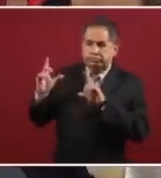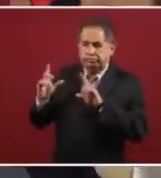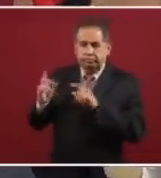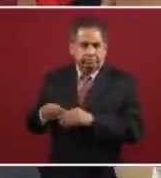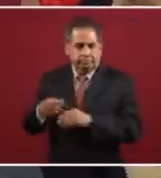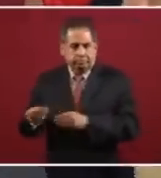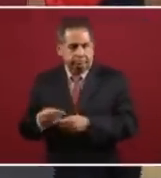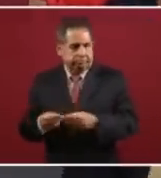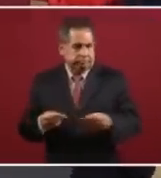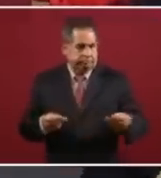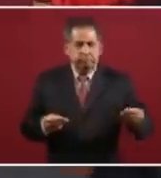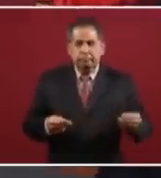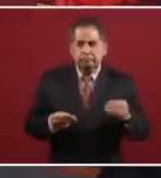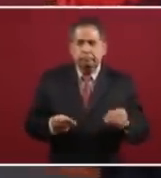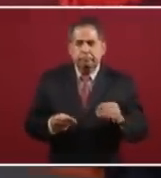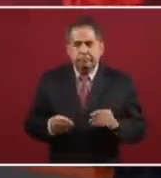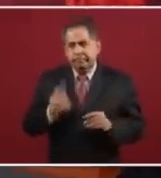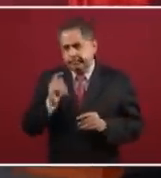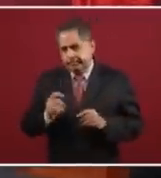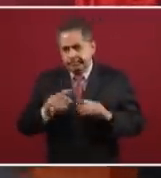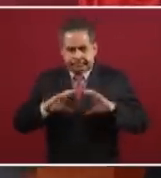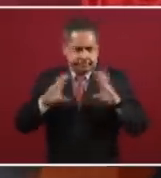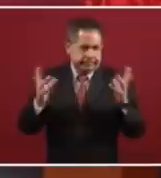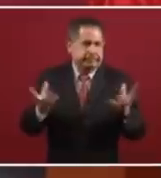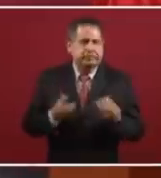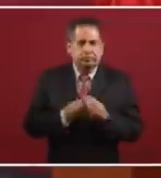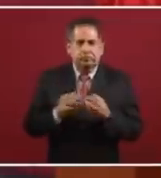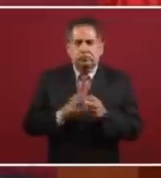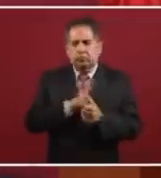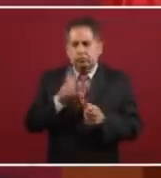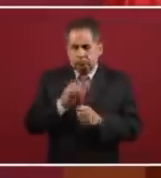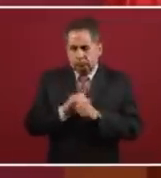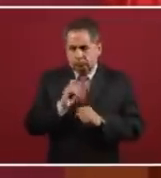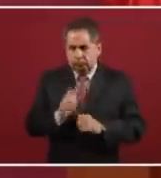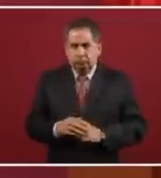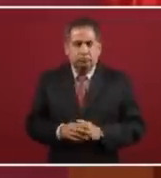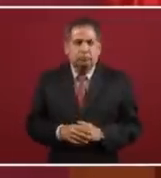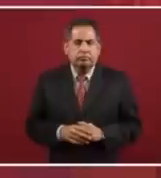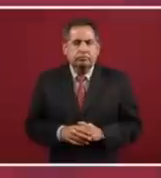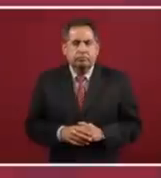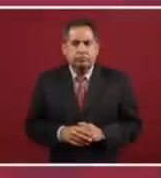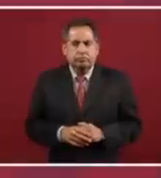a conocer, que tengan el documento completo,